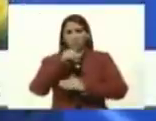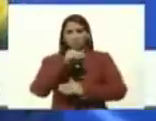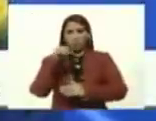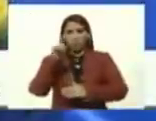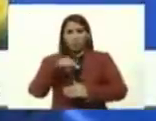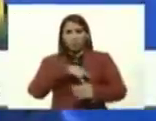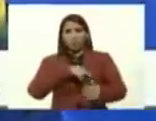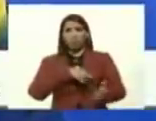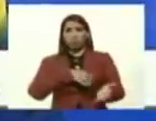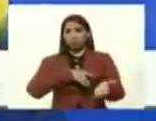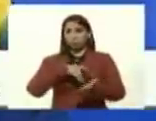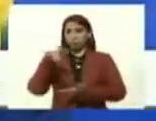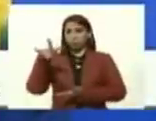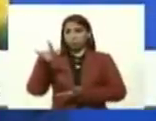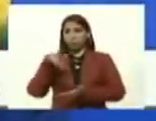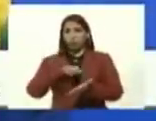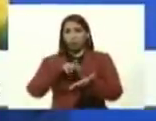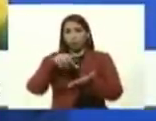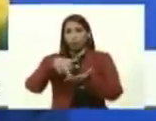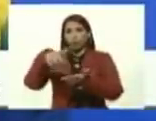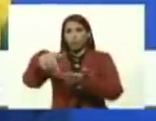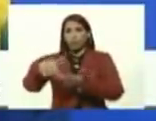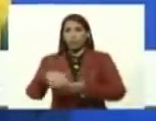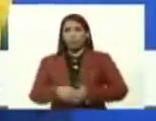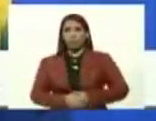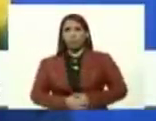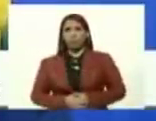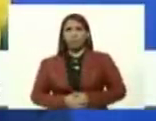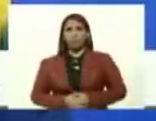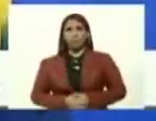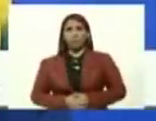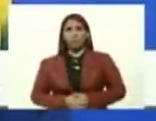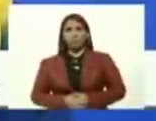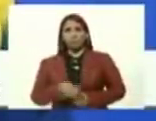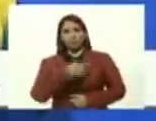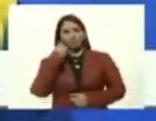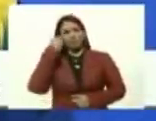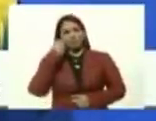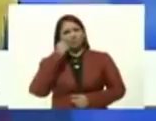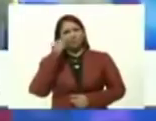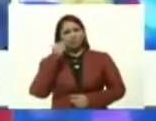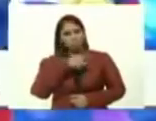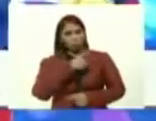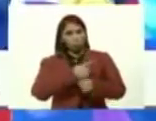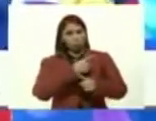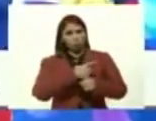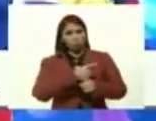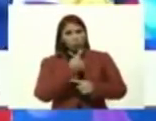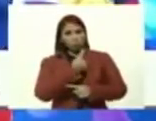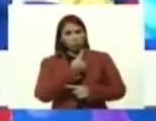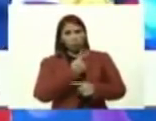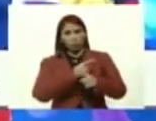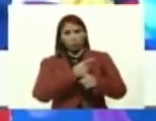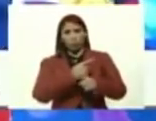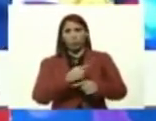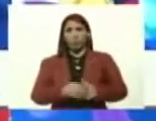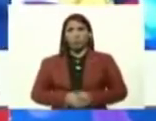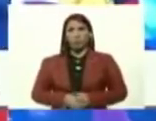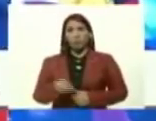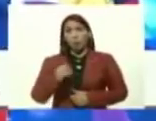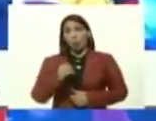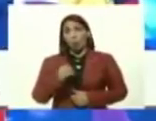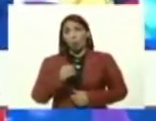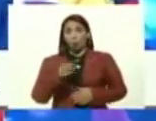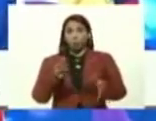Yulimar. Irá Yulimar. ¿Qué piensas tú de París? ¿Tú vas a competir en una sola competencia o te